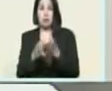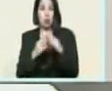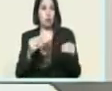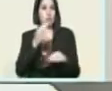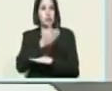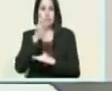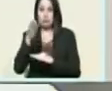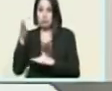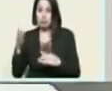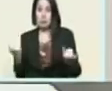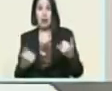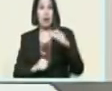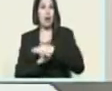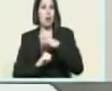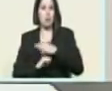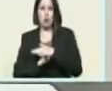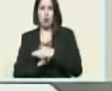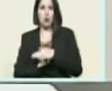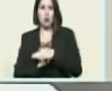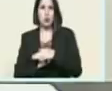tiene que llegar. El apoyo.